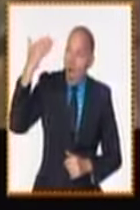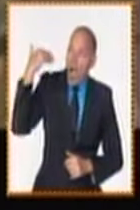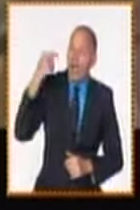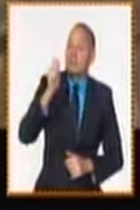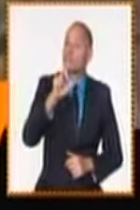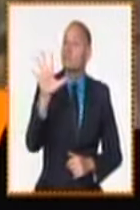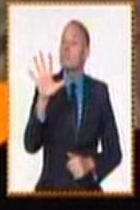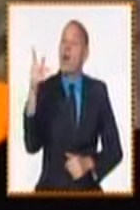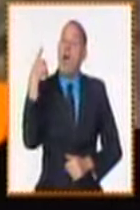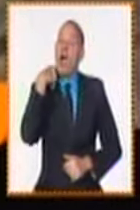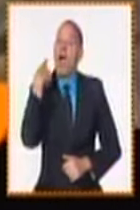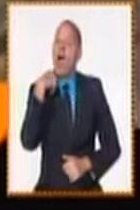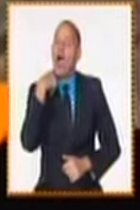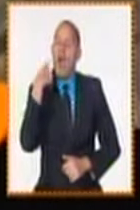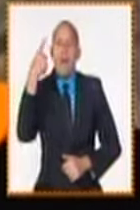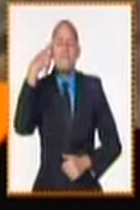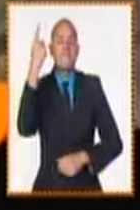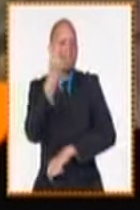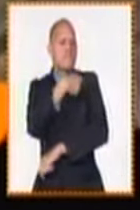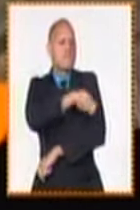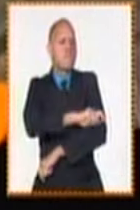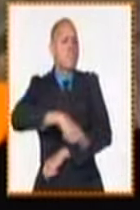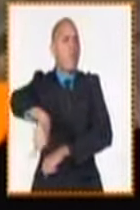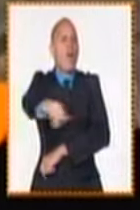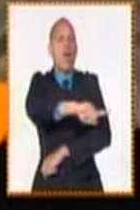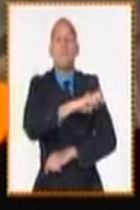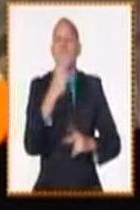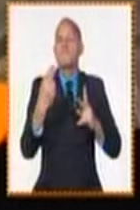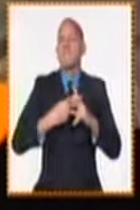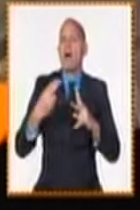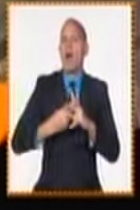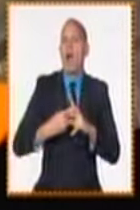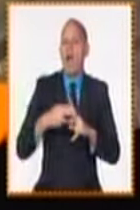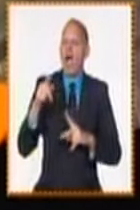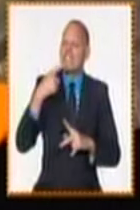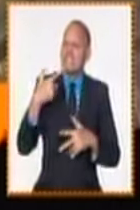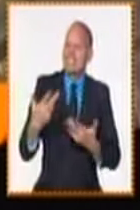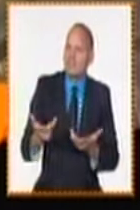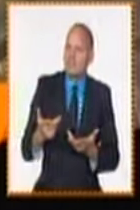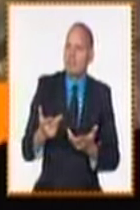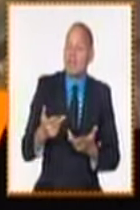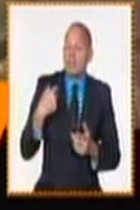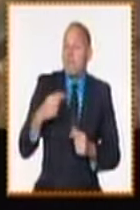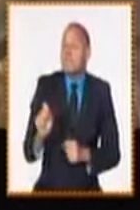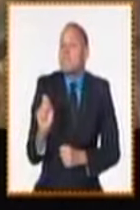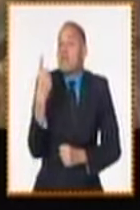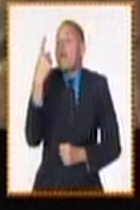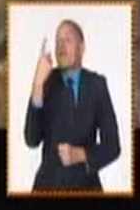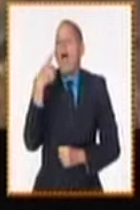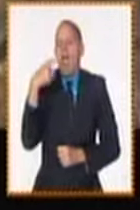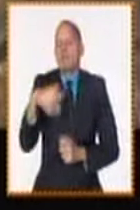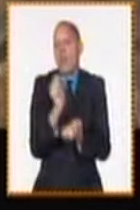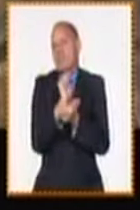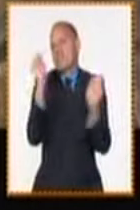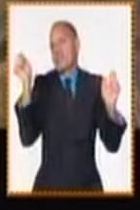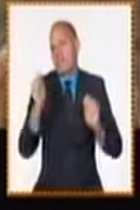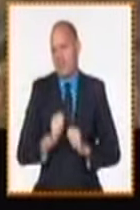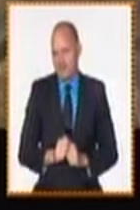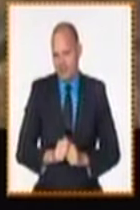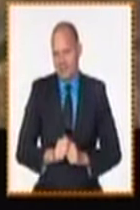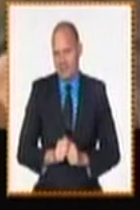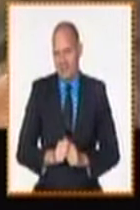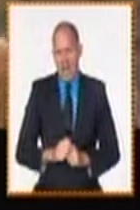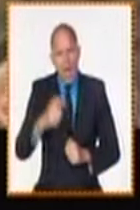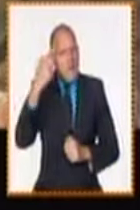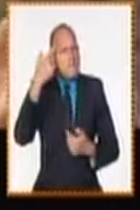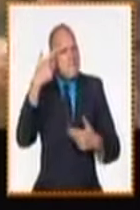atrás, cómo se sintió el pueblo de Bayamo al sentirse por primera vez un pueblo libre. Cómo se sintió esos hombres y